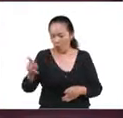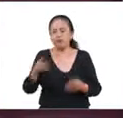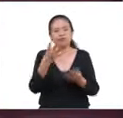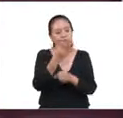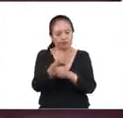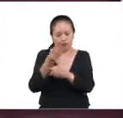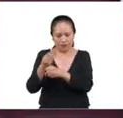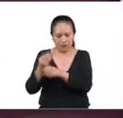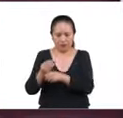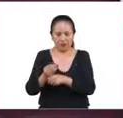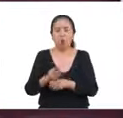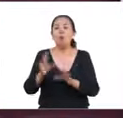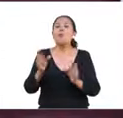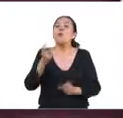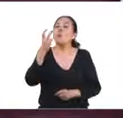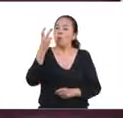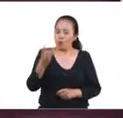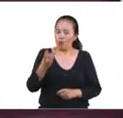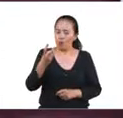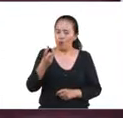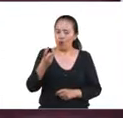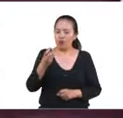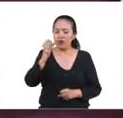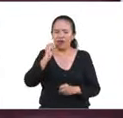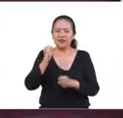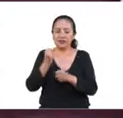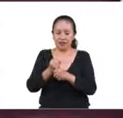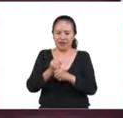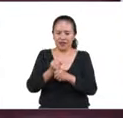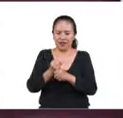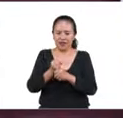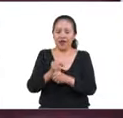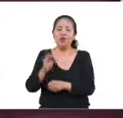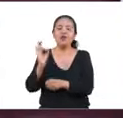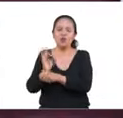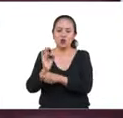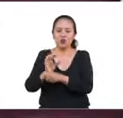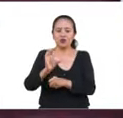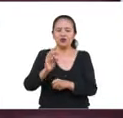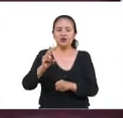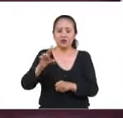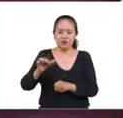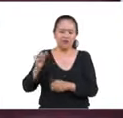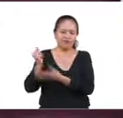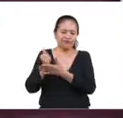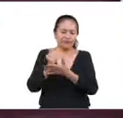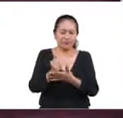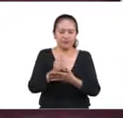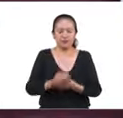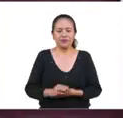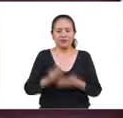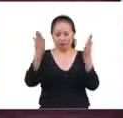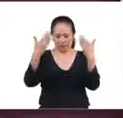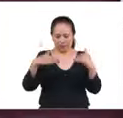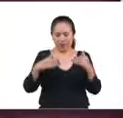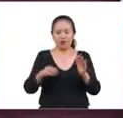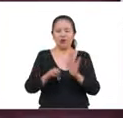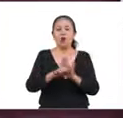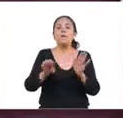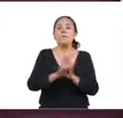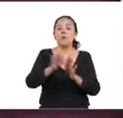Secretaría de Protección Civil. Así es que vamos a ver algunos ejemplos, a ver si pueden correr. Tláhuac, por ejemplo, el